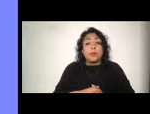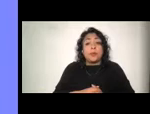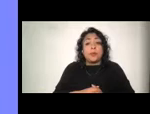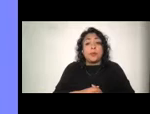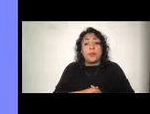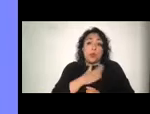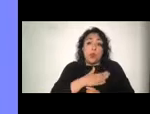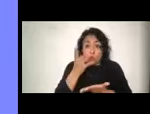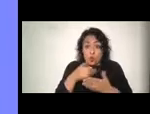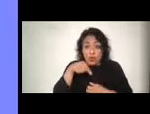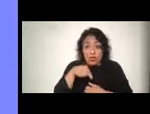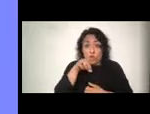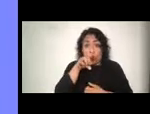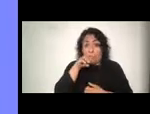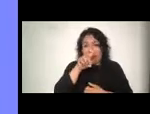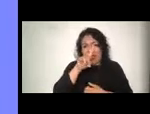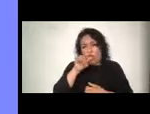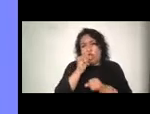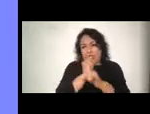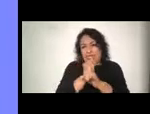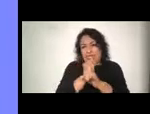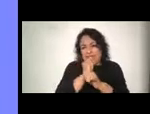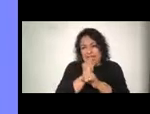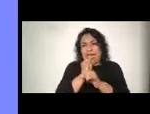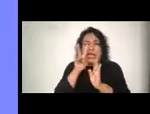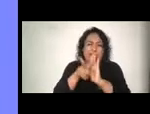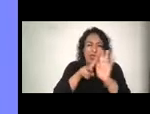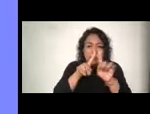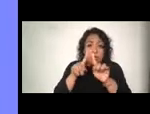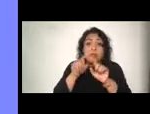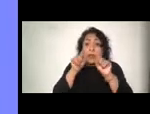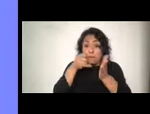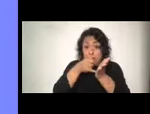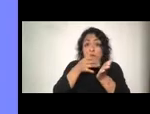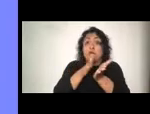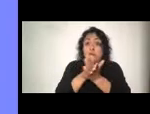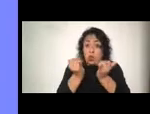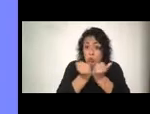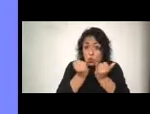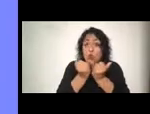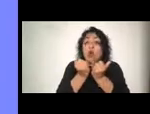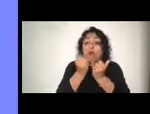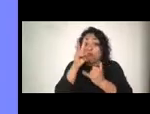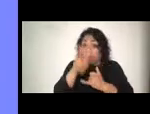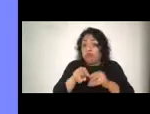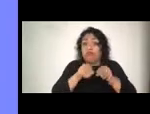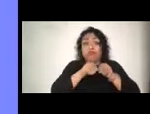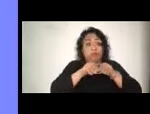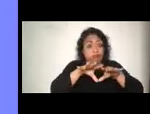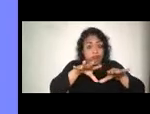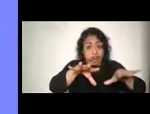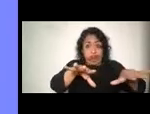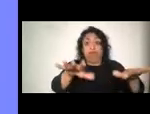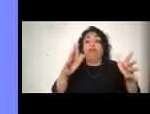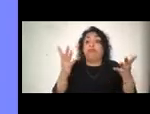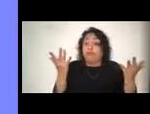afortunadamente, no solo los medios digitales, audiovisuales, también los medios impresos nos dieron una gran cobertura,